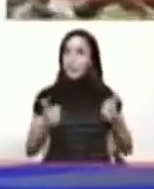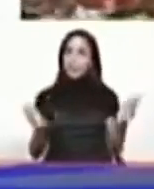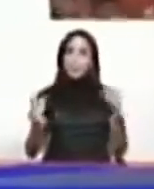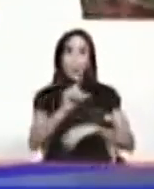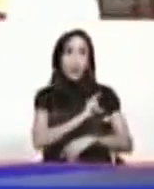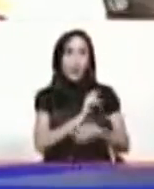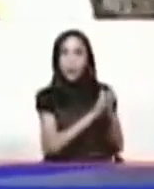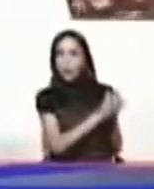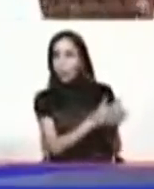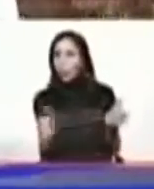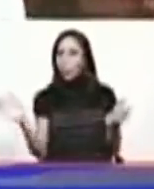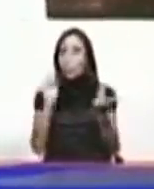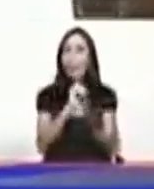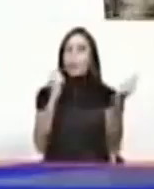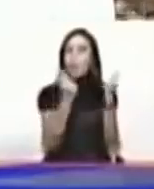etapa.